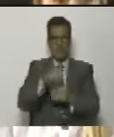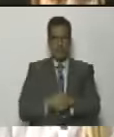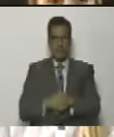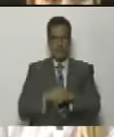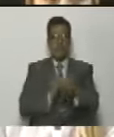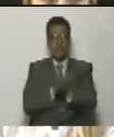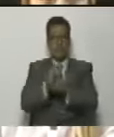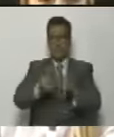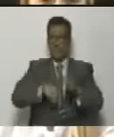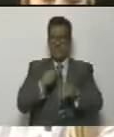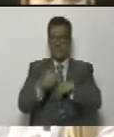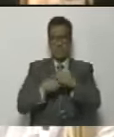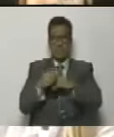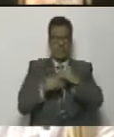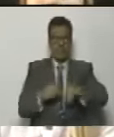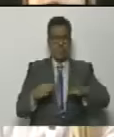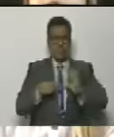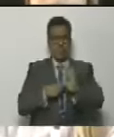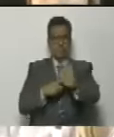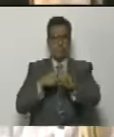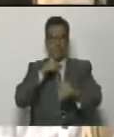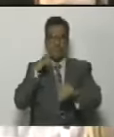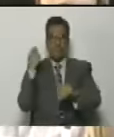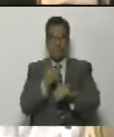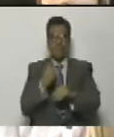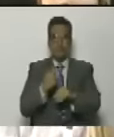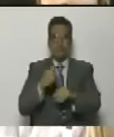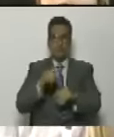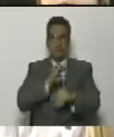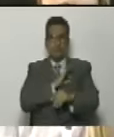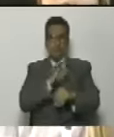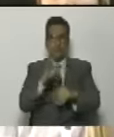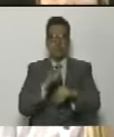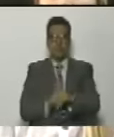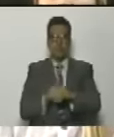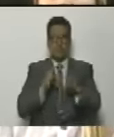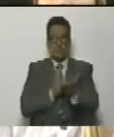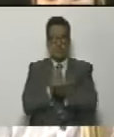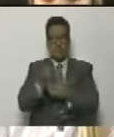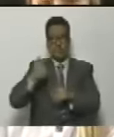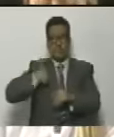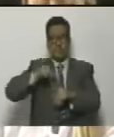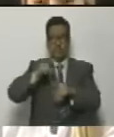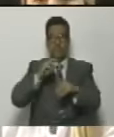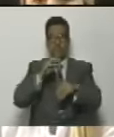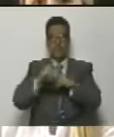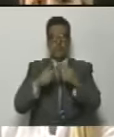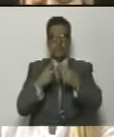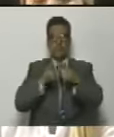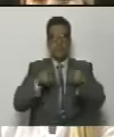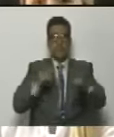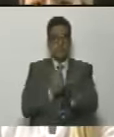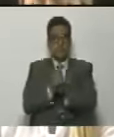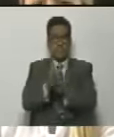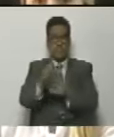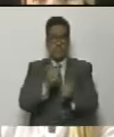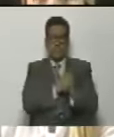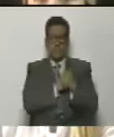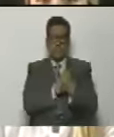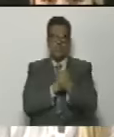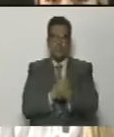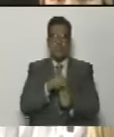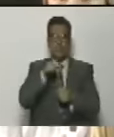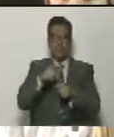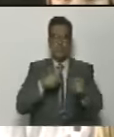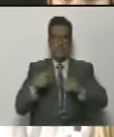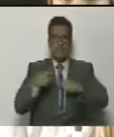el camino no puede seguir siendo la confrontación, el odio, las etiquetas, que el camino tiene que ser la paz, que el camino tiene que ser el amor. Y